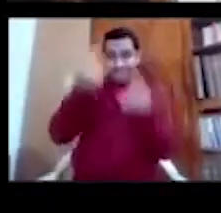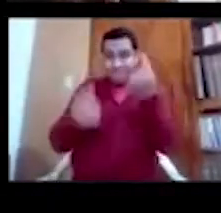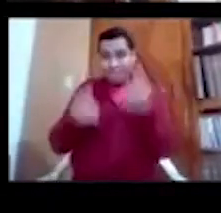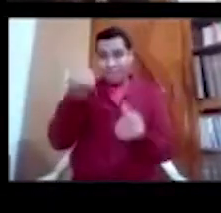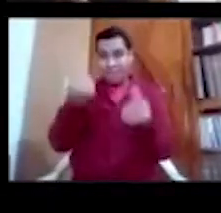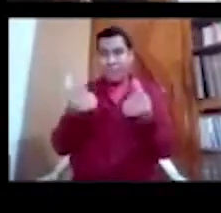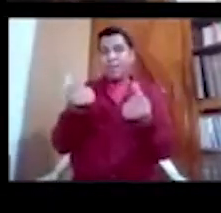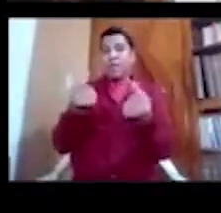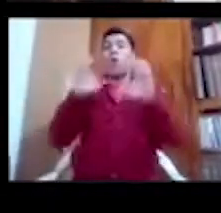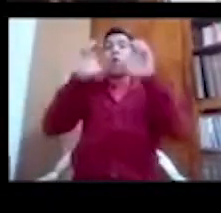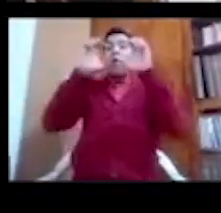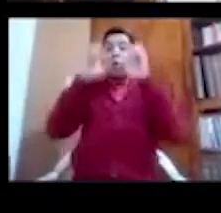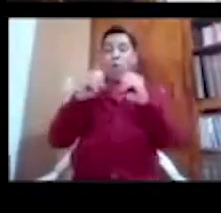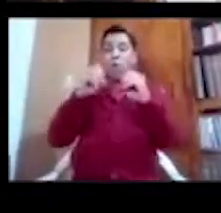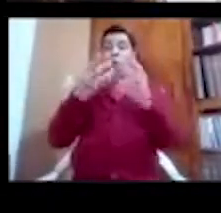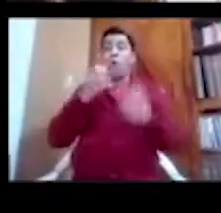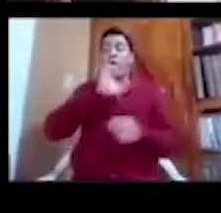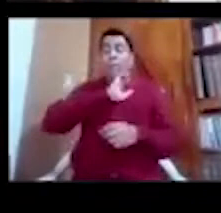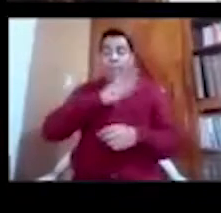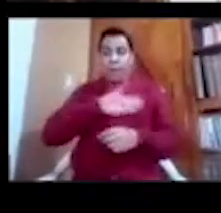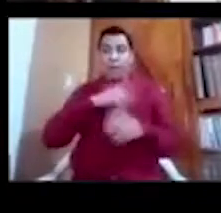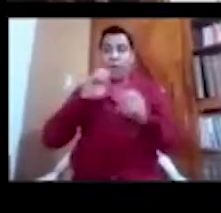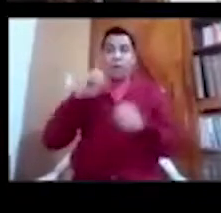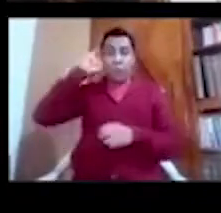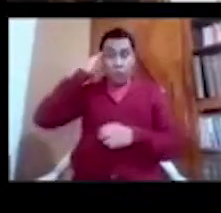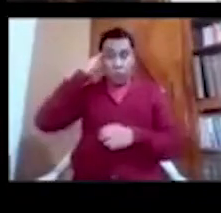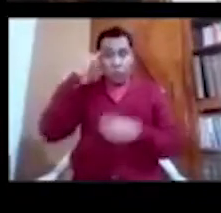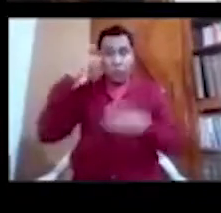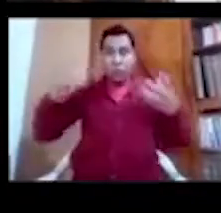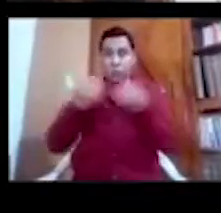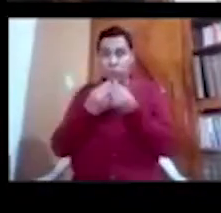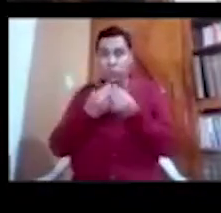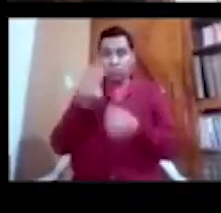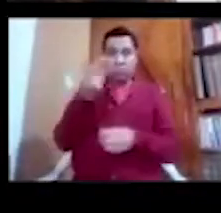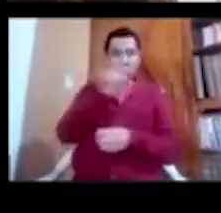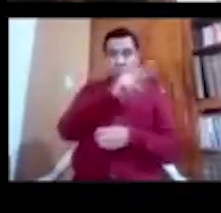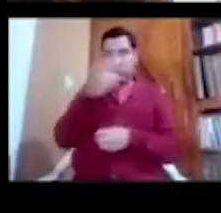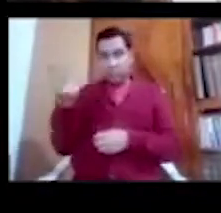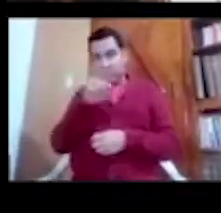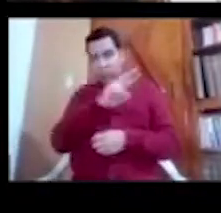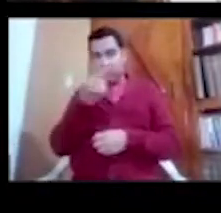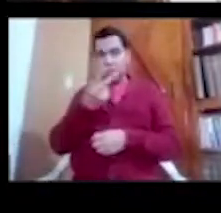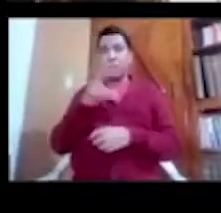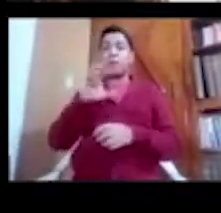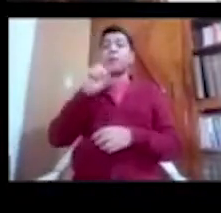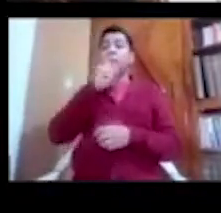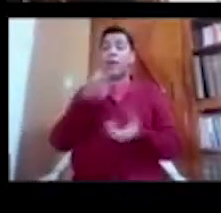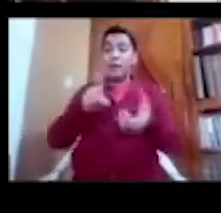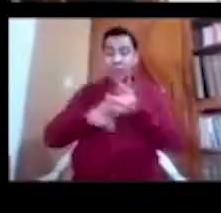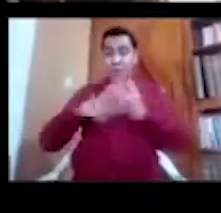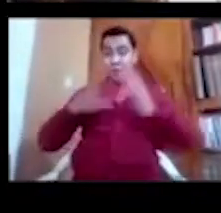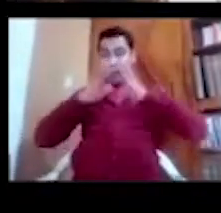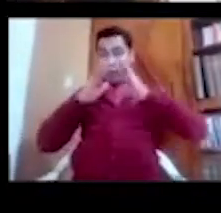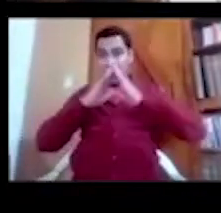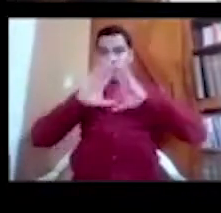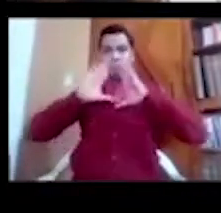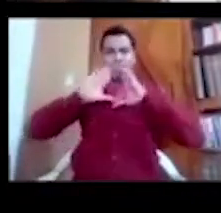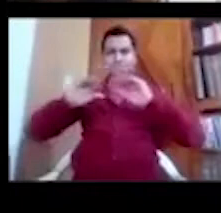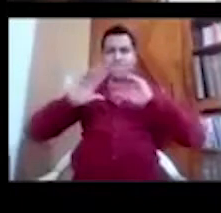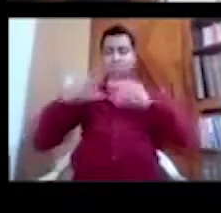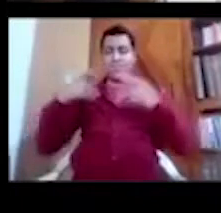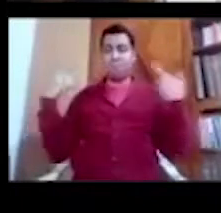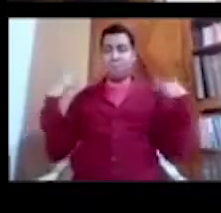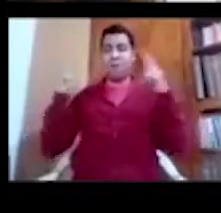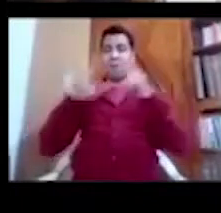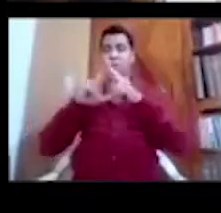para los más iguales, como la educación informal en los hogares, también es una educación